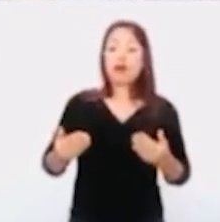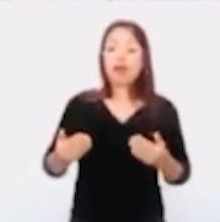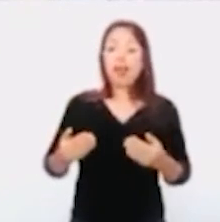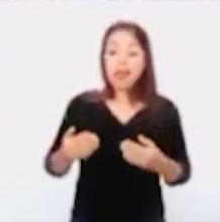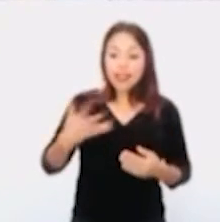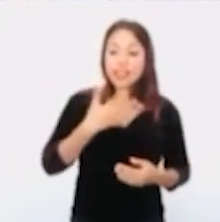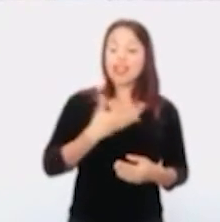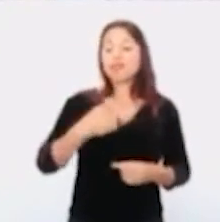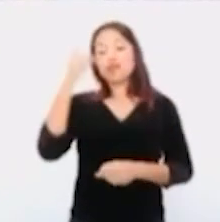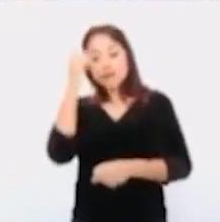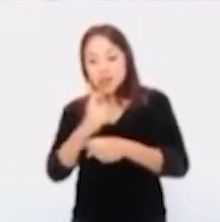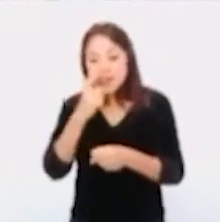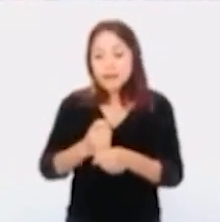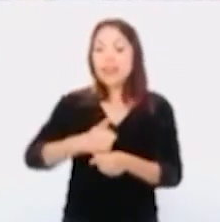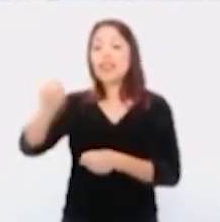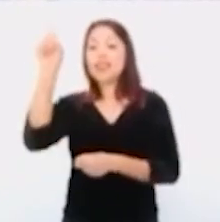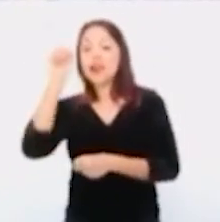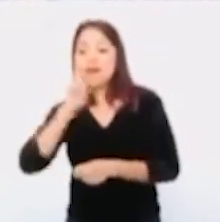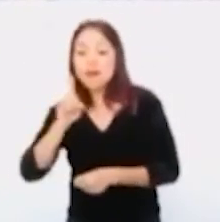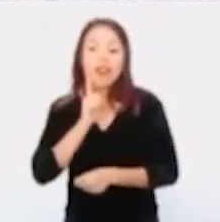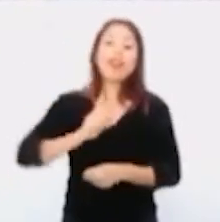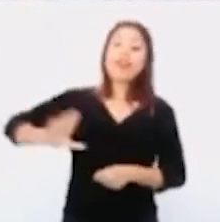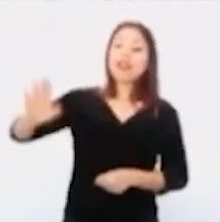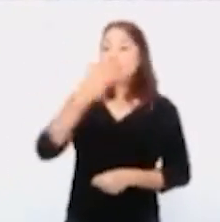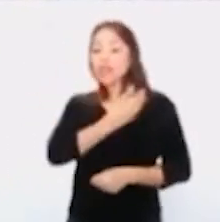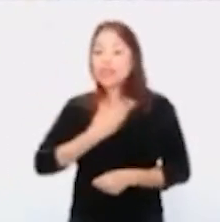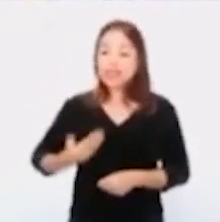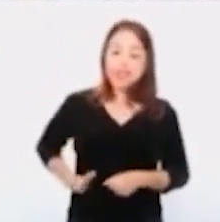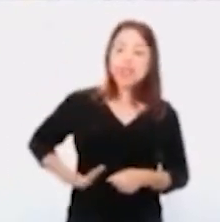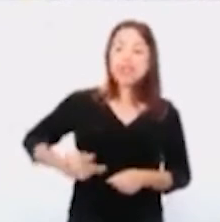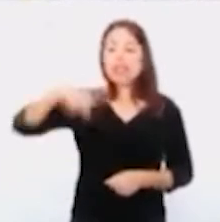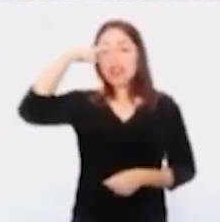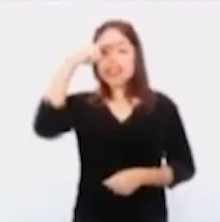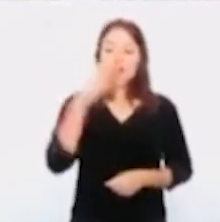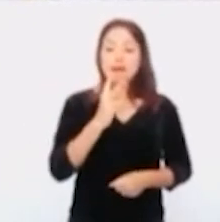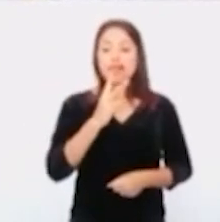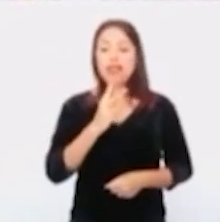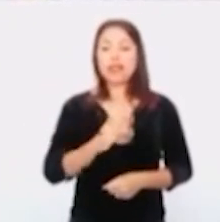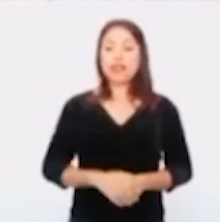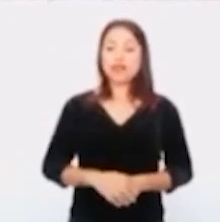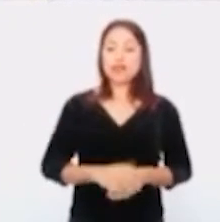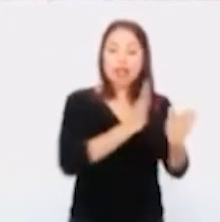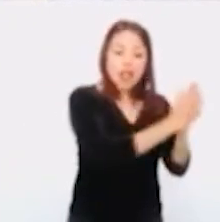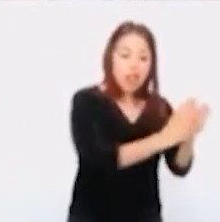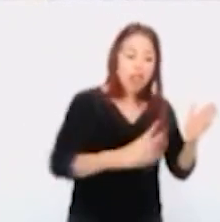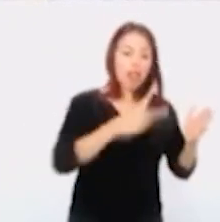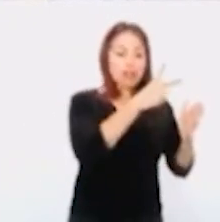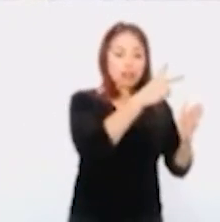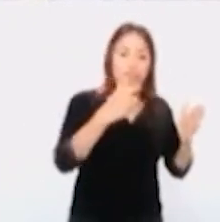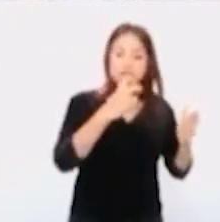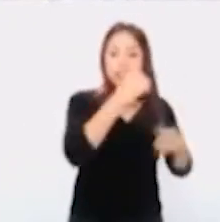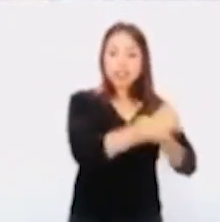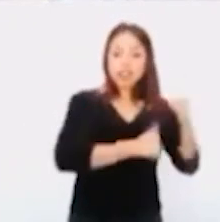reafirmó una de las propuestas que hizo en campaña y compartió que el gobierno de la Ciudad de México pretende eliminar el examen de admisión